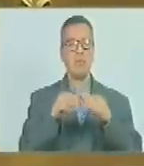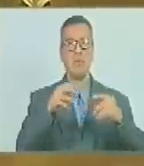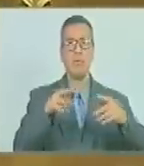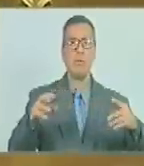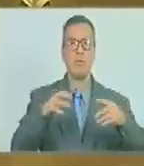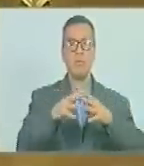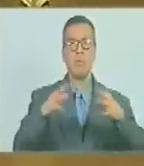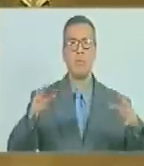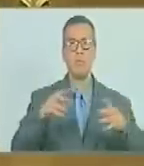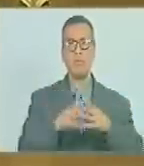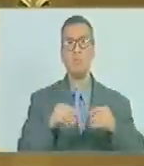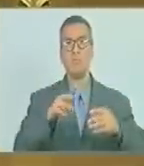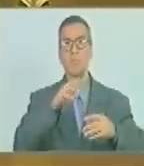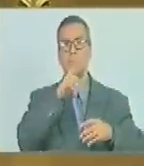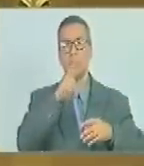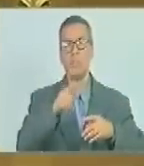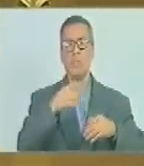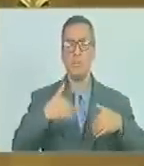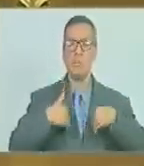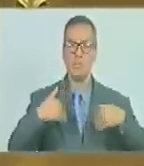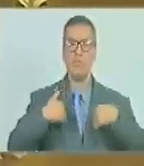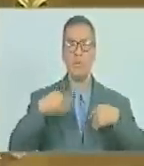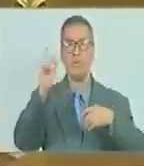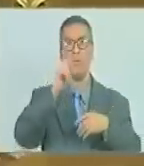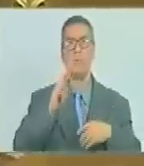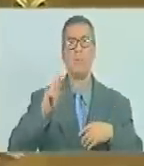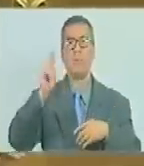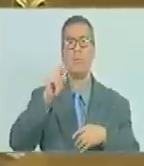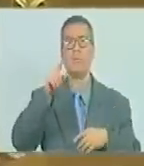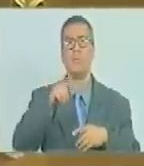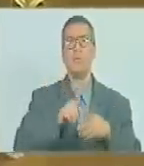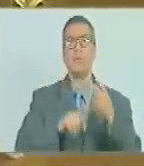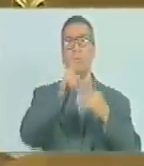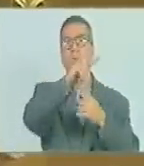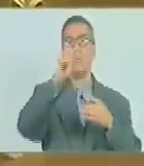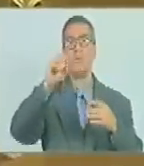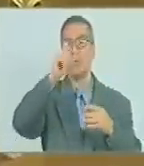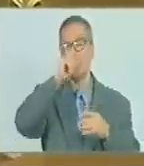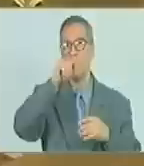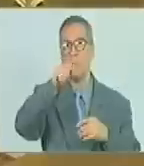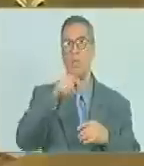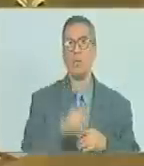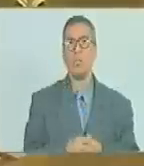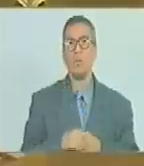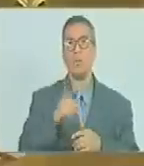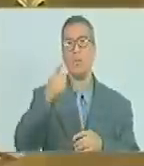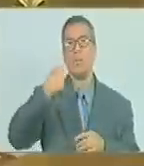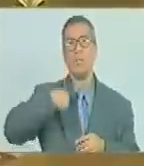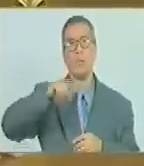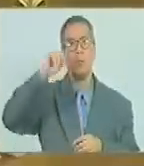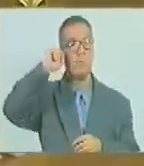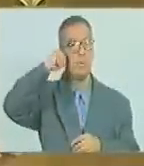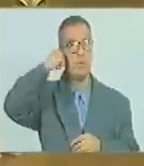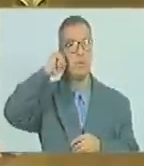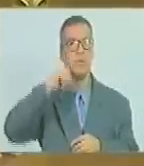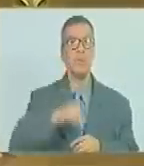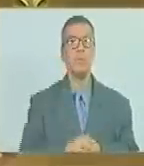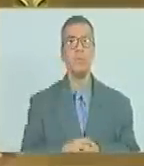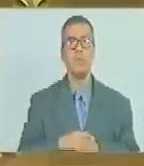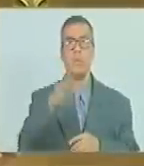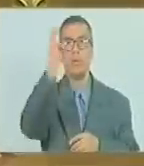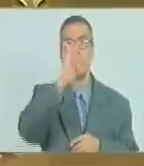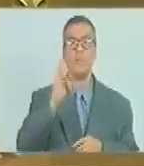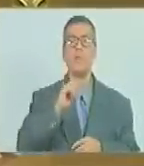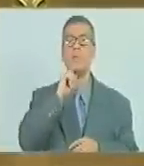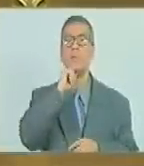más despiadadas y más brutales que ha sufrido la República en 200 años. Ahí ha estado, lo tenemos que recordar, la